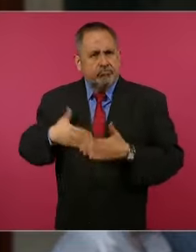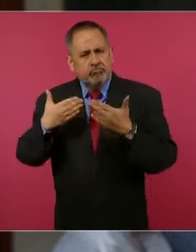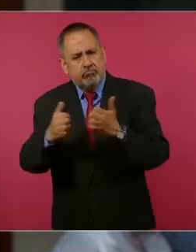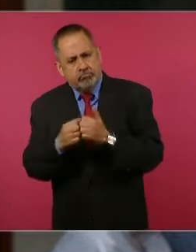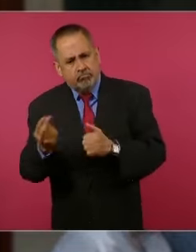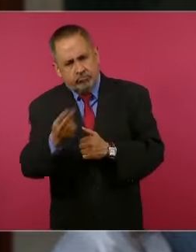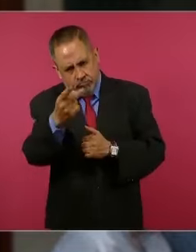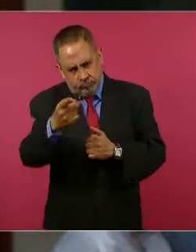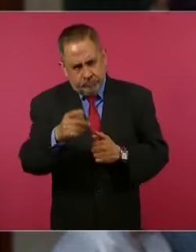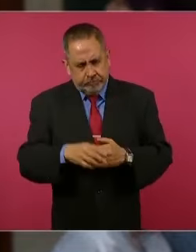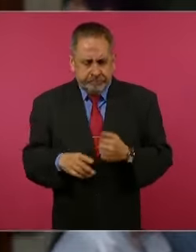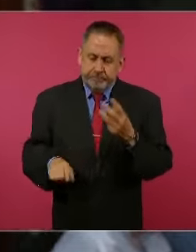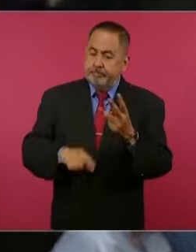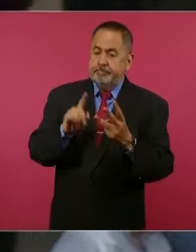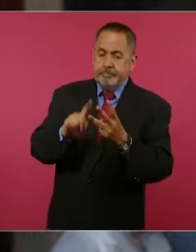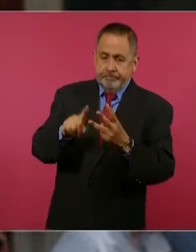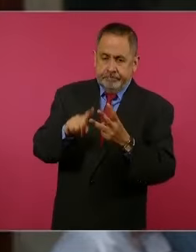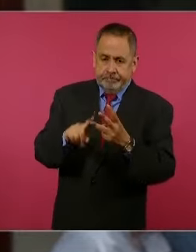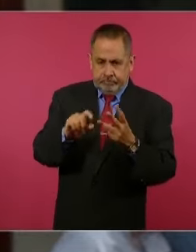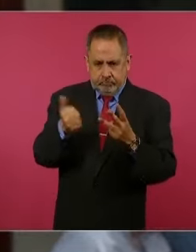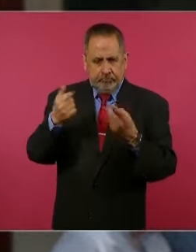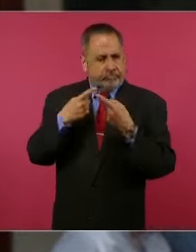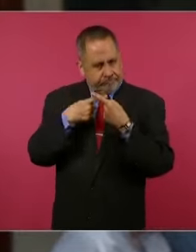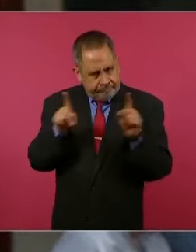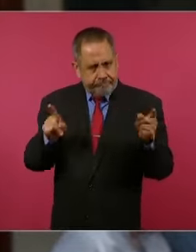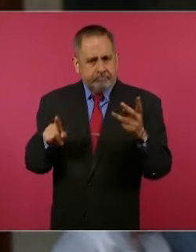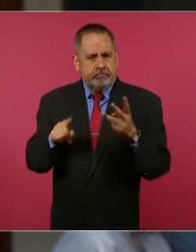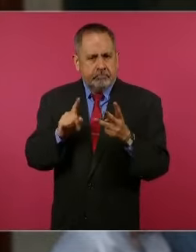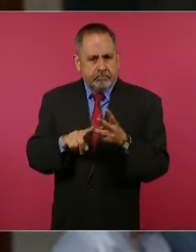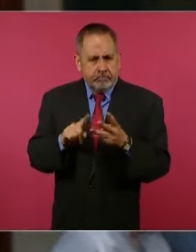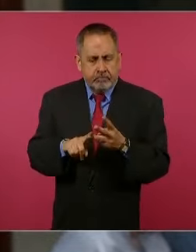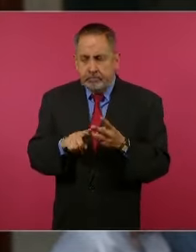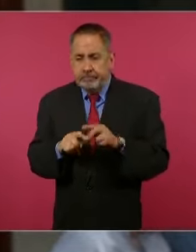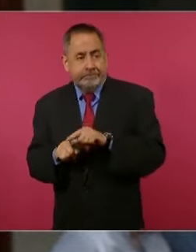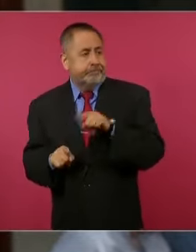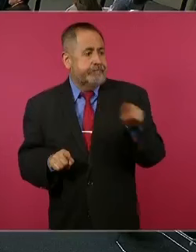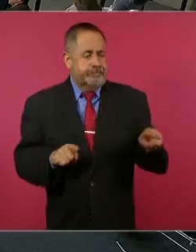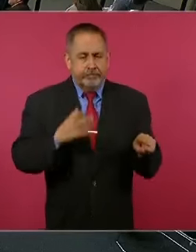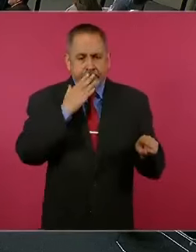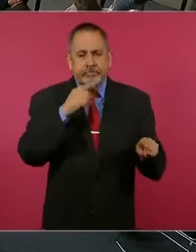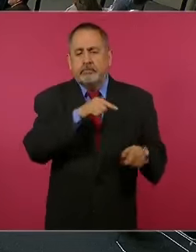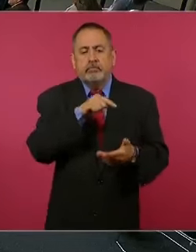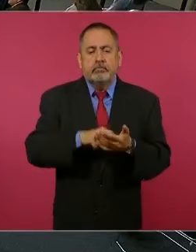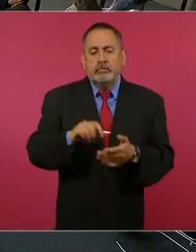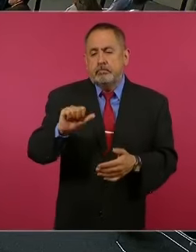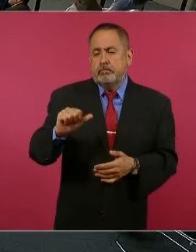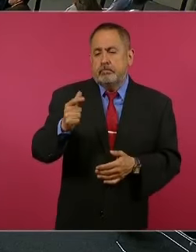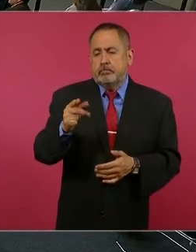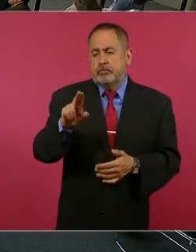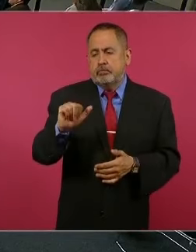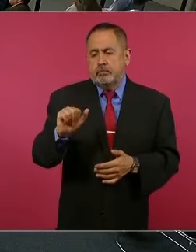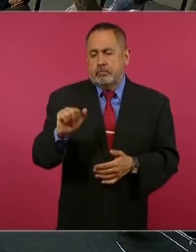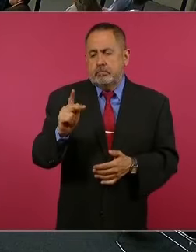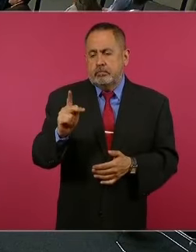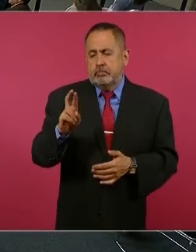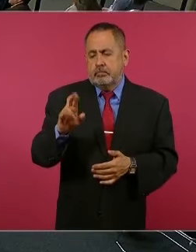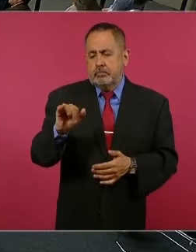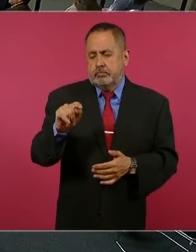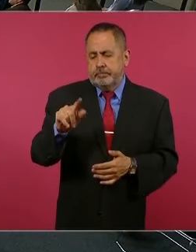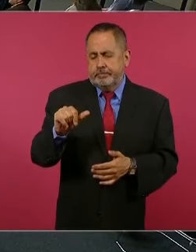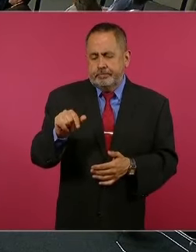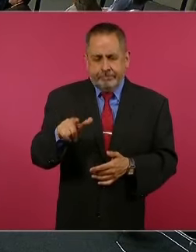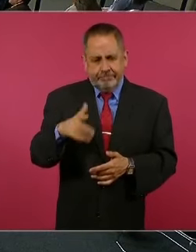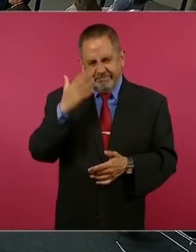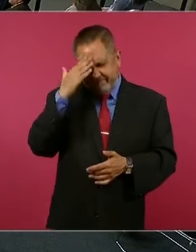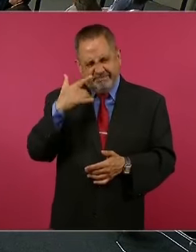respecto un caso totalmente distinto Pero y en otro extremo de sonora en Aguaprieta mire eh ocurrió una situación muy